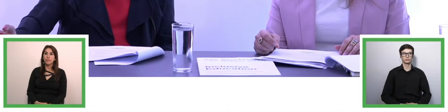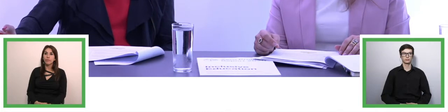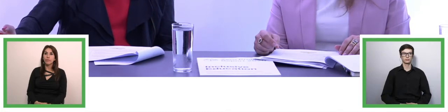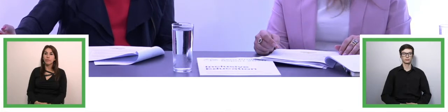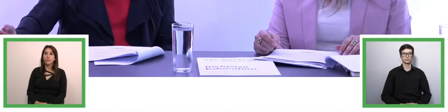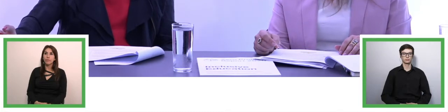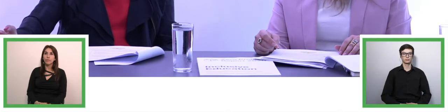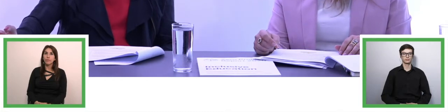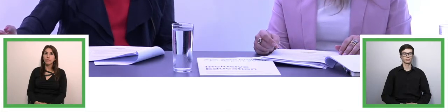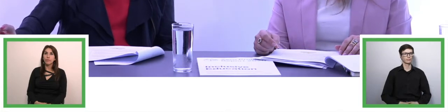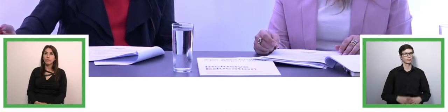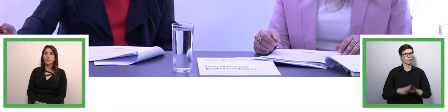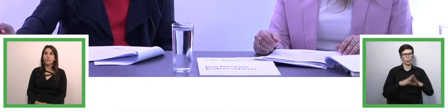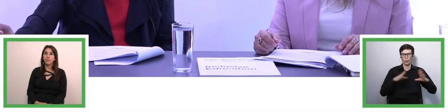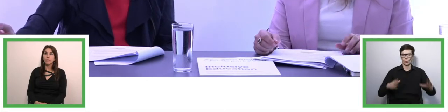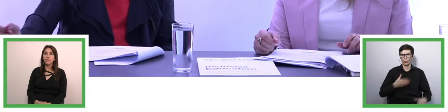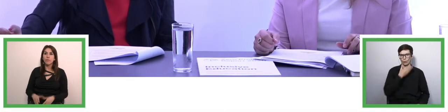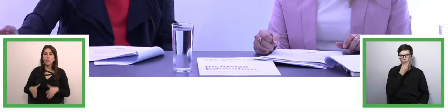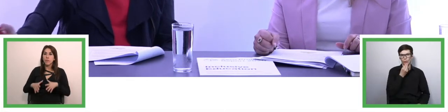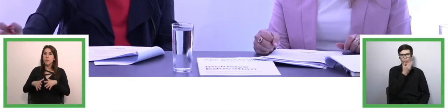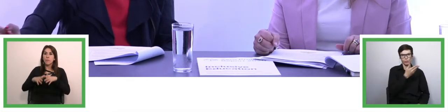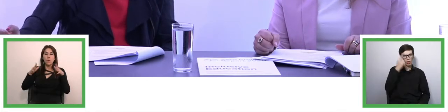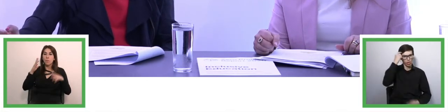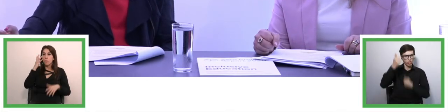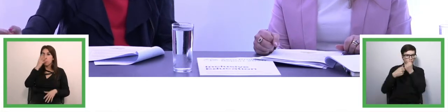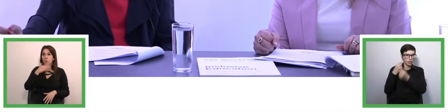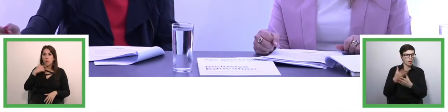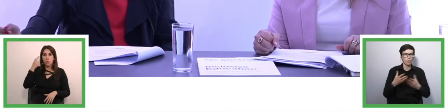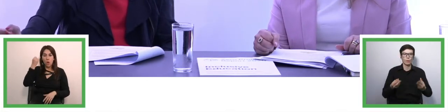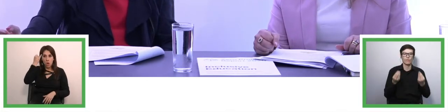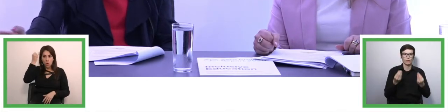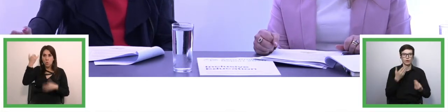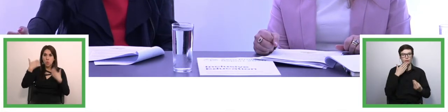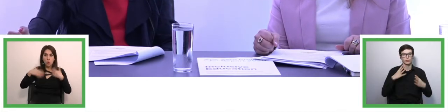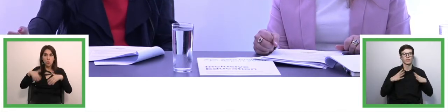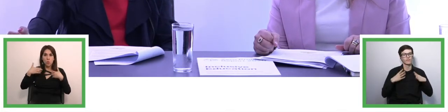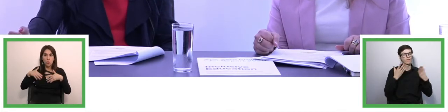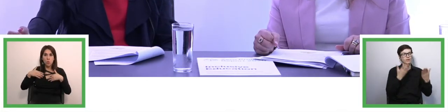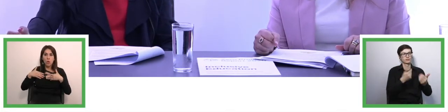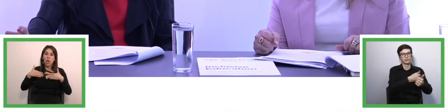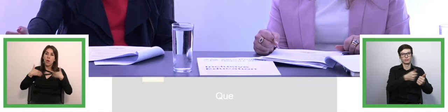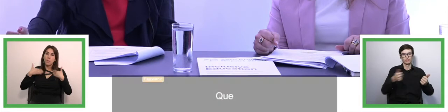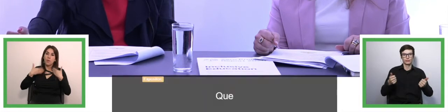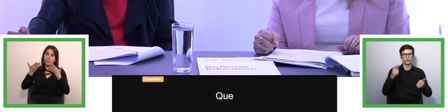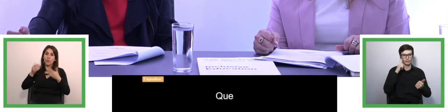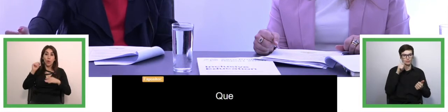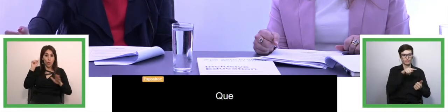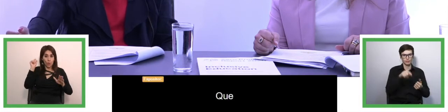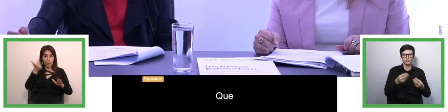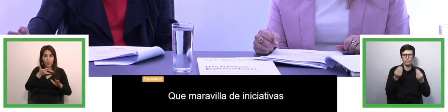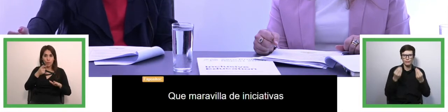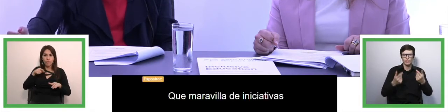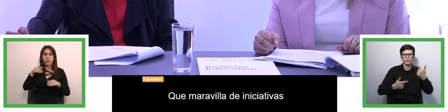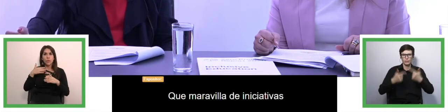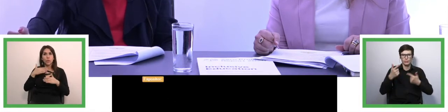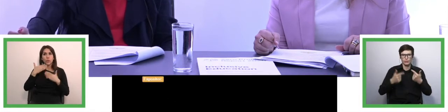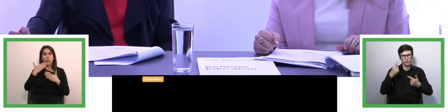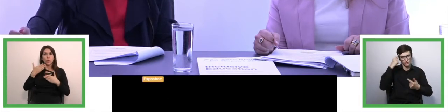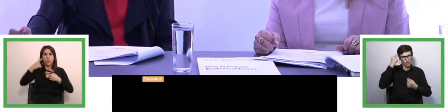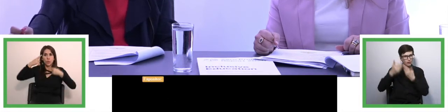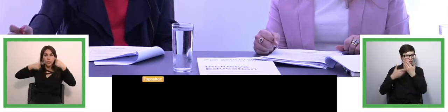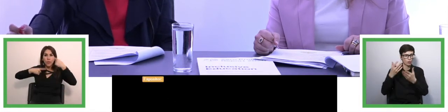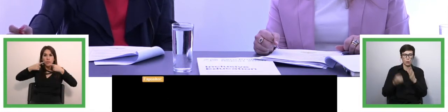Oye, qué maravilla iniciativa, ¿eh? Preciosa, sí. Felicitaciones a todas estas prácticas y políticas